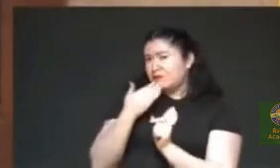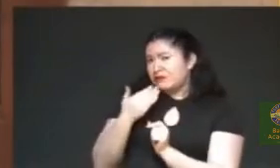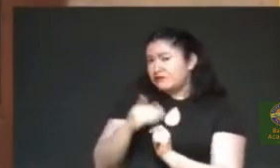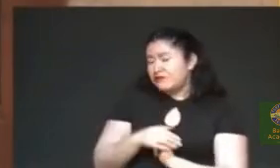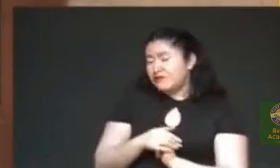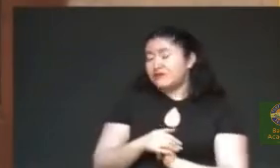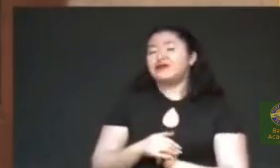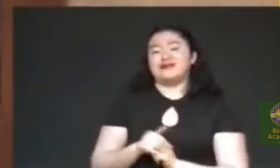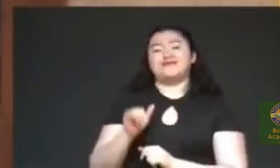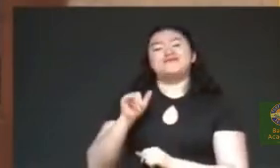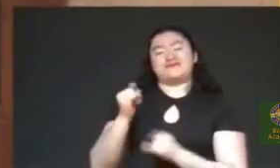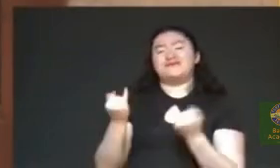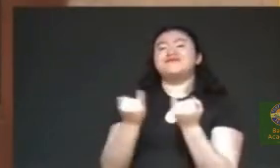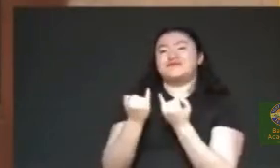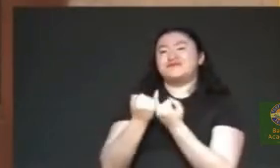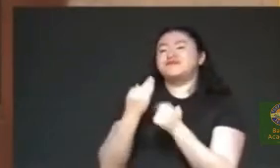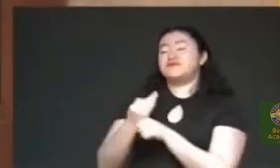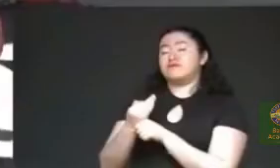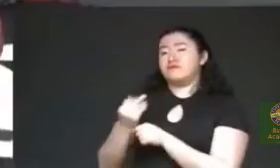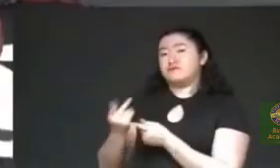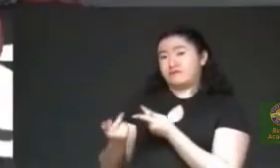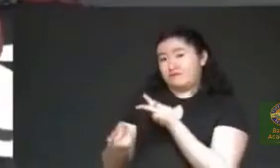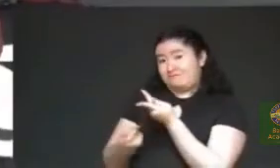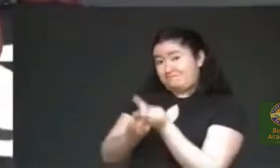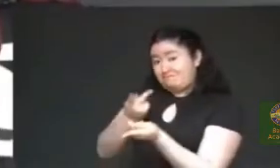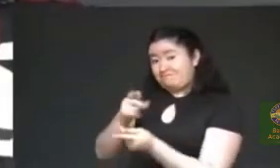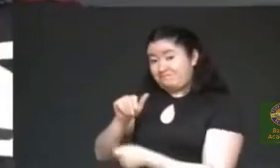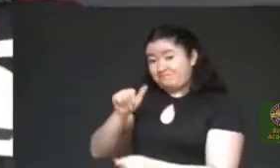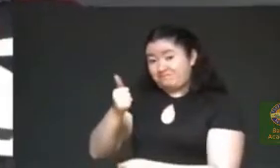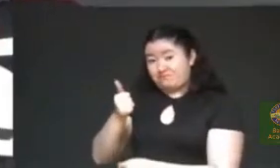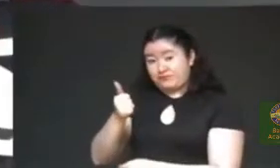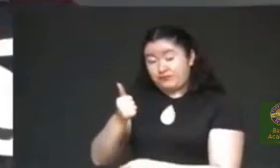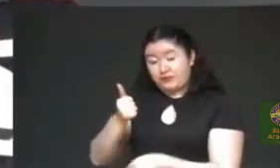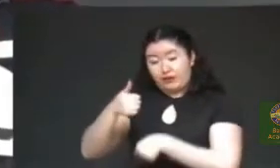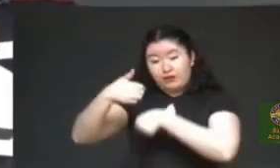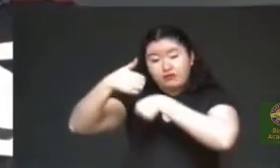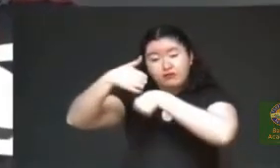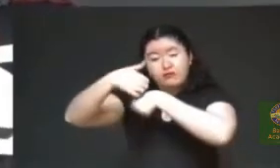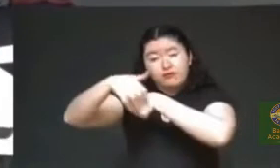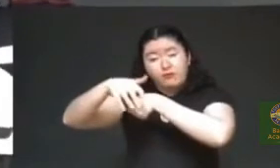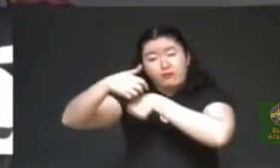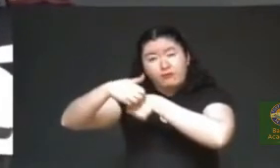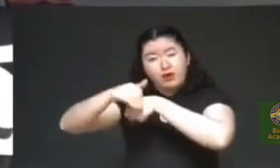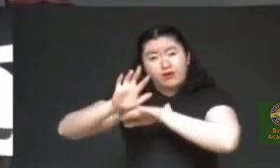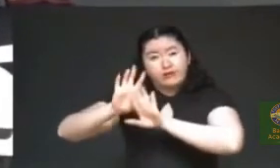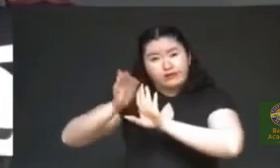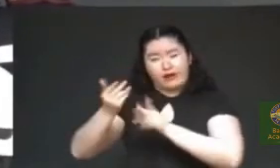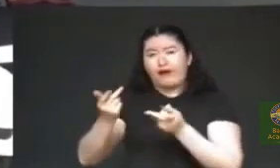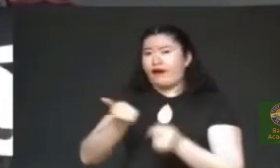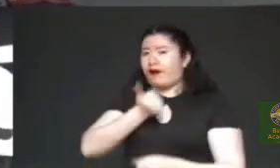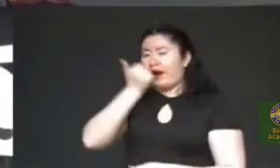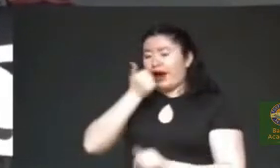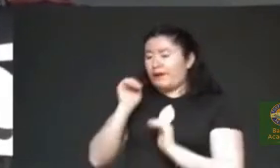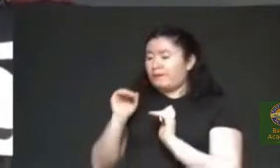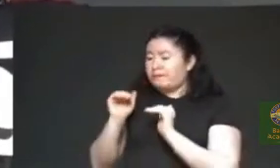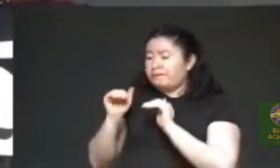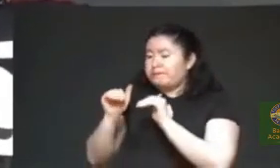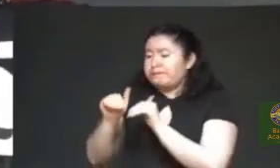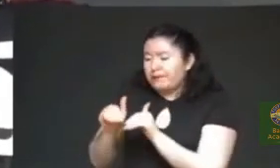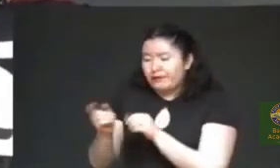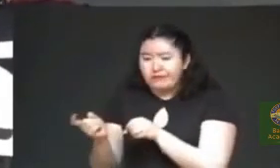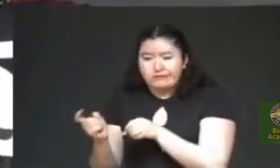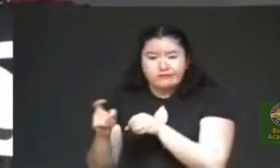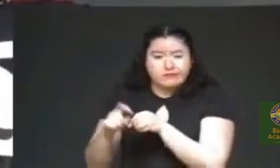justamente aprovechando que está en el uso de la voz, sí me gustaría preguntarle en cuanto a cifras. Ya se efectuó la inscripción de los chicos. ¿Cuántos en